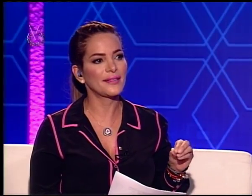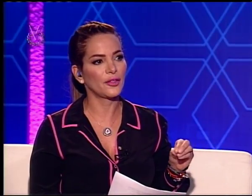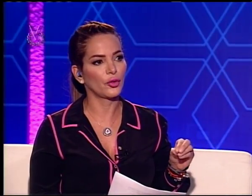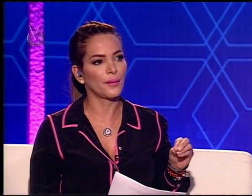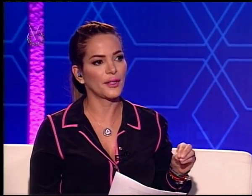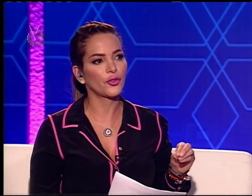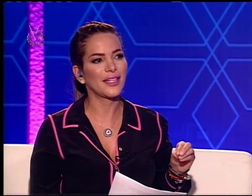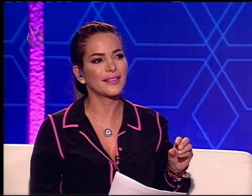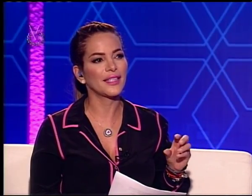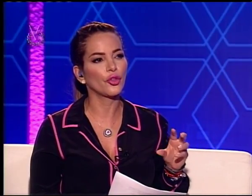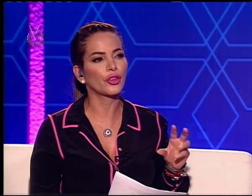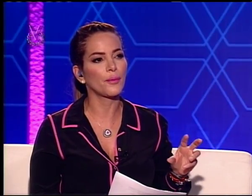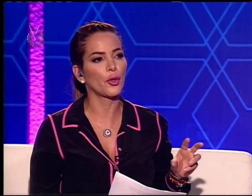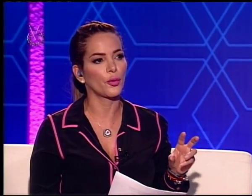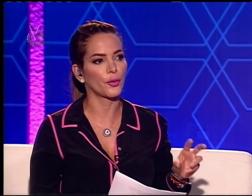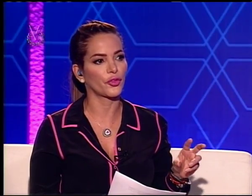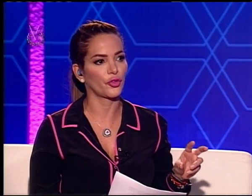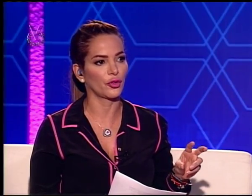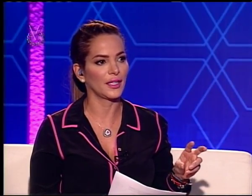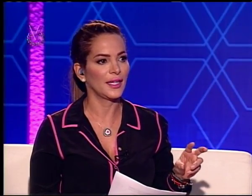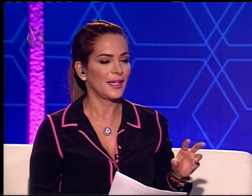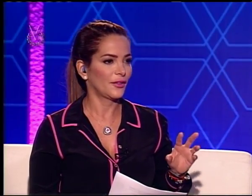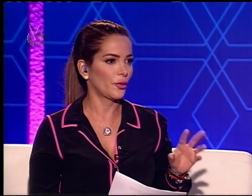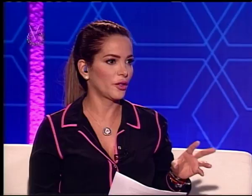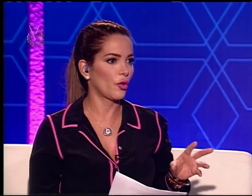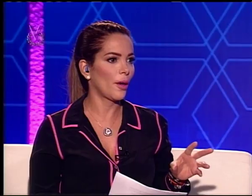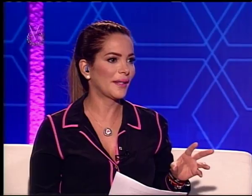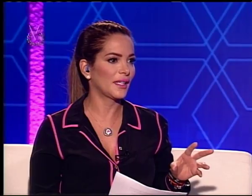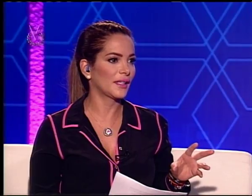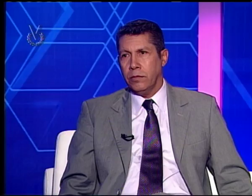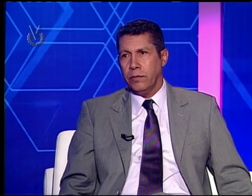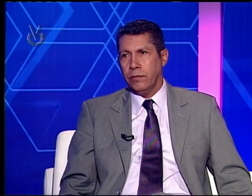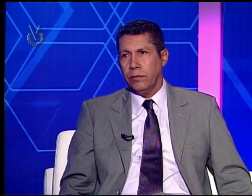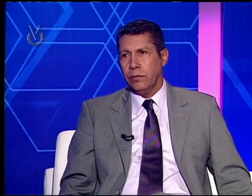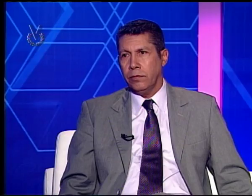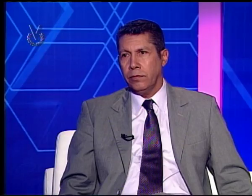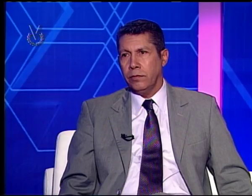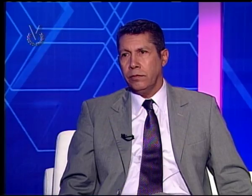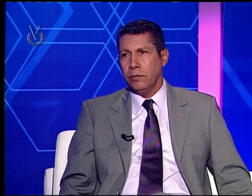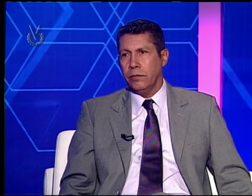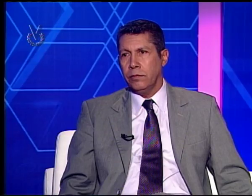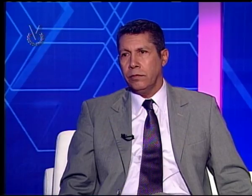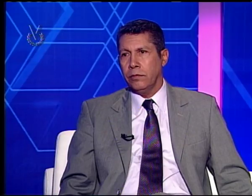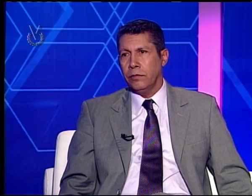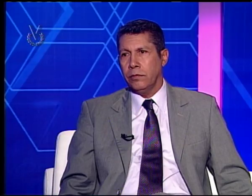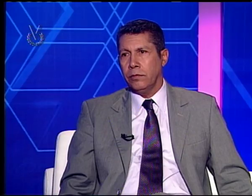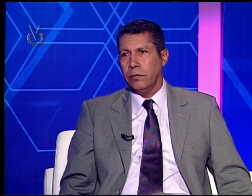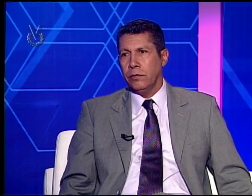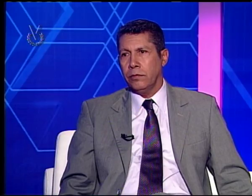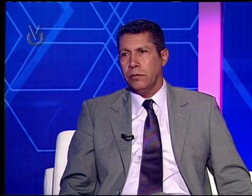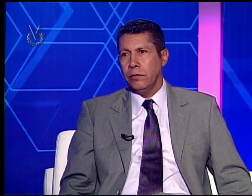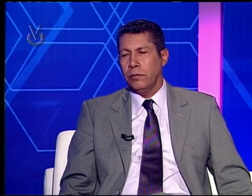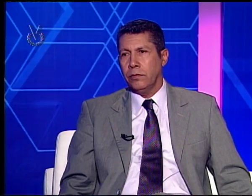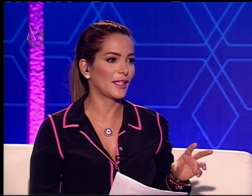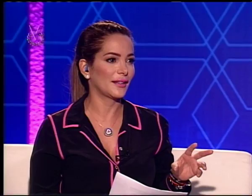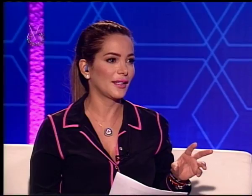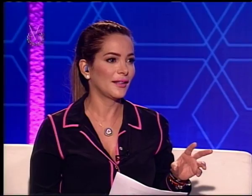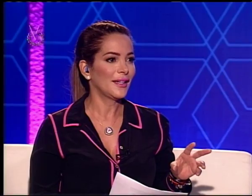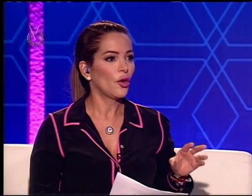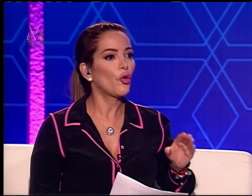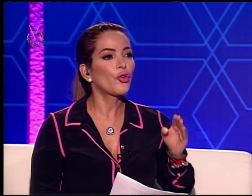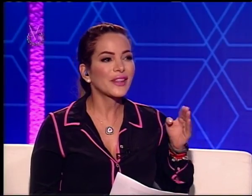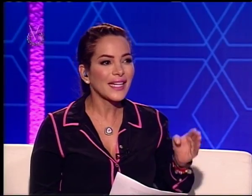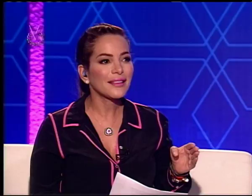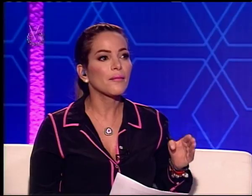se está pensando que en Venezuela existen dos tipos de oposiciones, sobre todo a partir de la juramentación de los 4 gobernadores de Acción